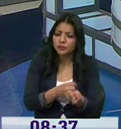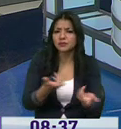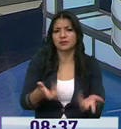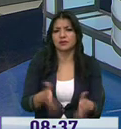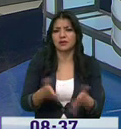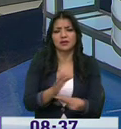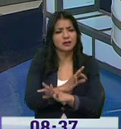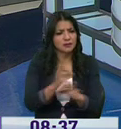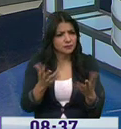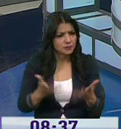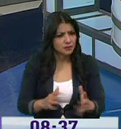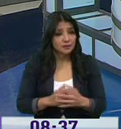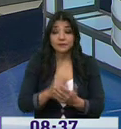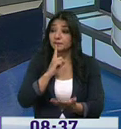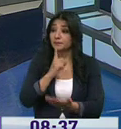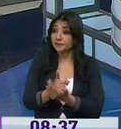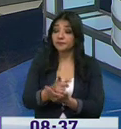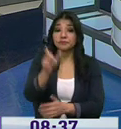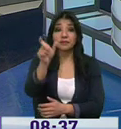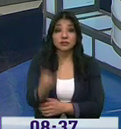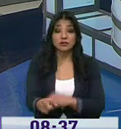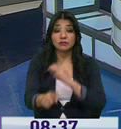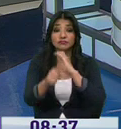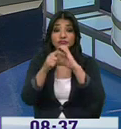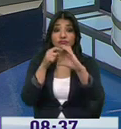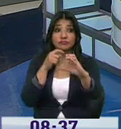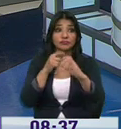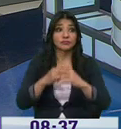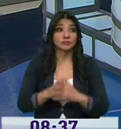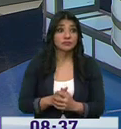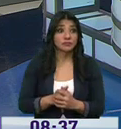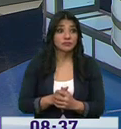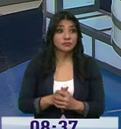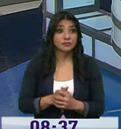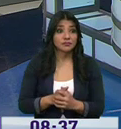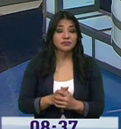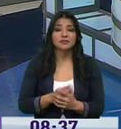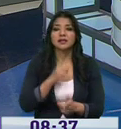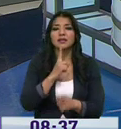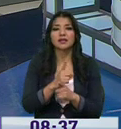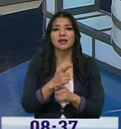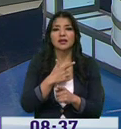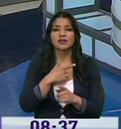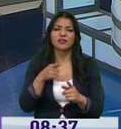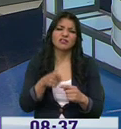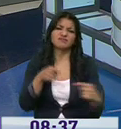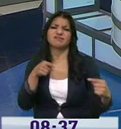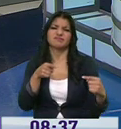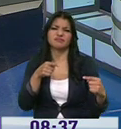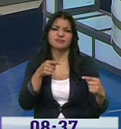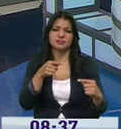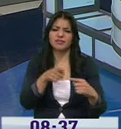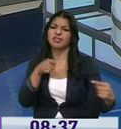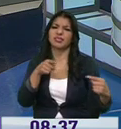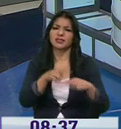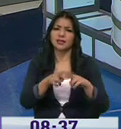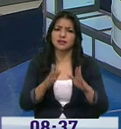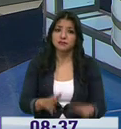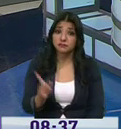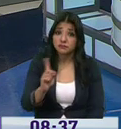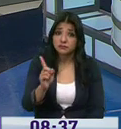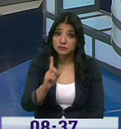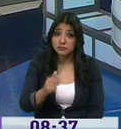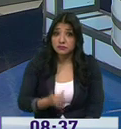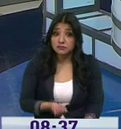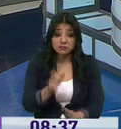cierto? Oiga, a la persona que me escribió, no soy enfermo de los taxistas, ojo. Ustedes son enfermos los taxistas. No soy enfermo, pero son los que